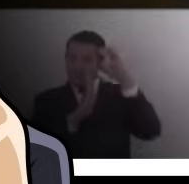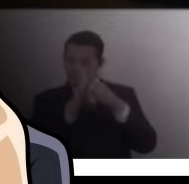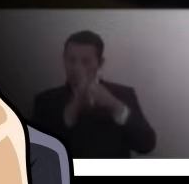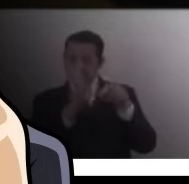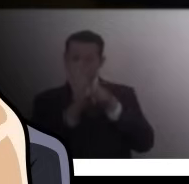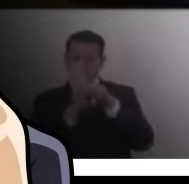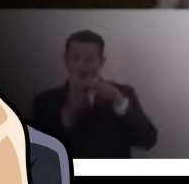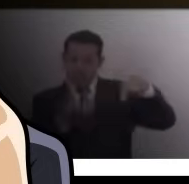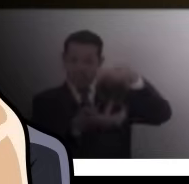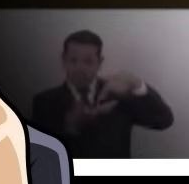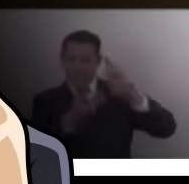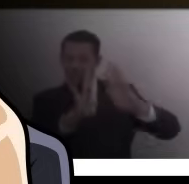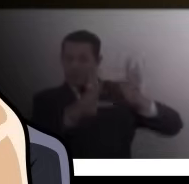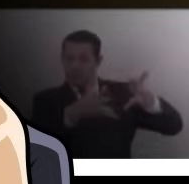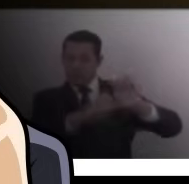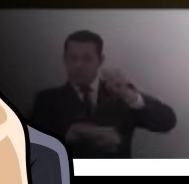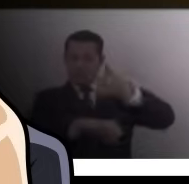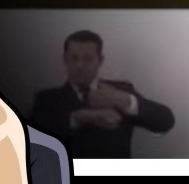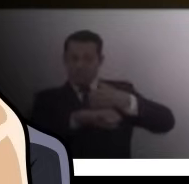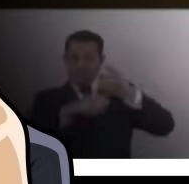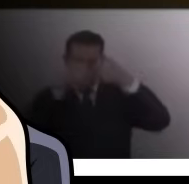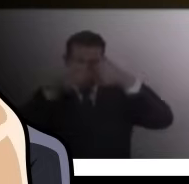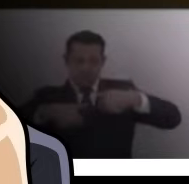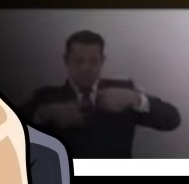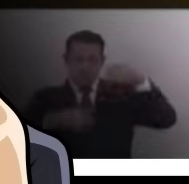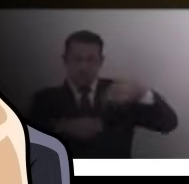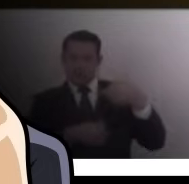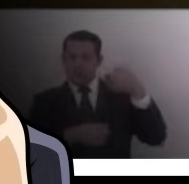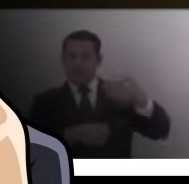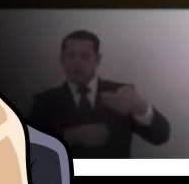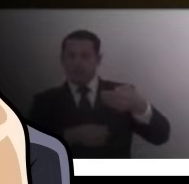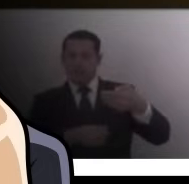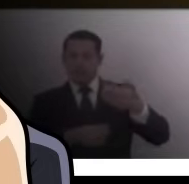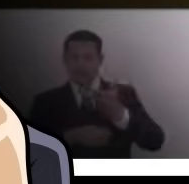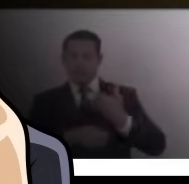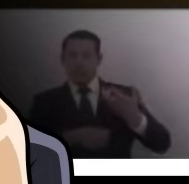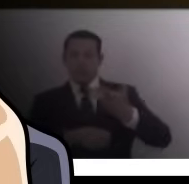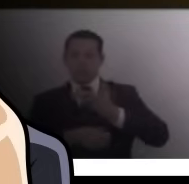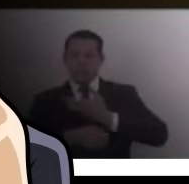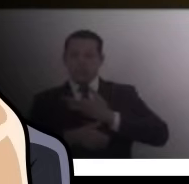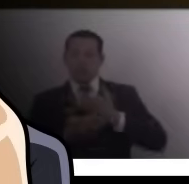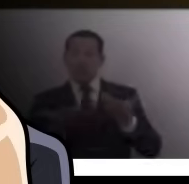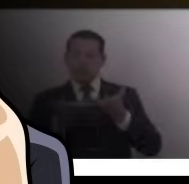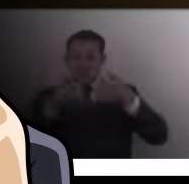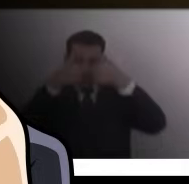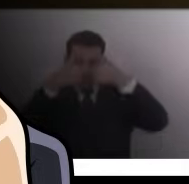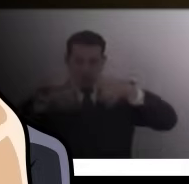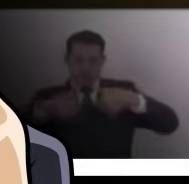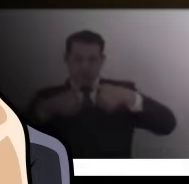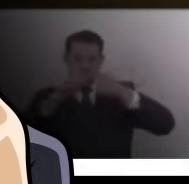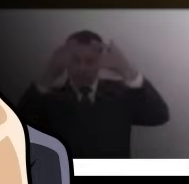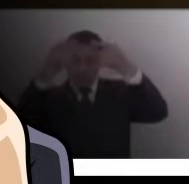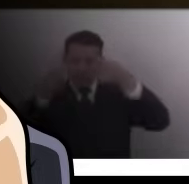lo que ellos nos habían dejado. Y para este año, nosotros hemos aprobado